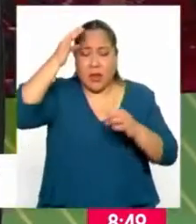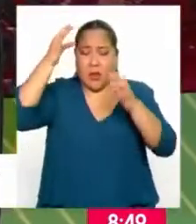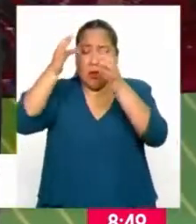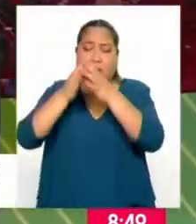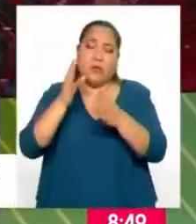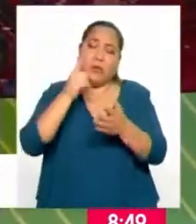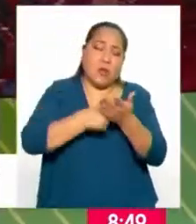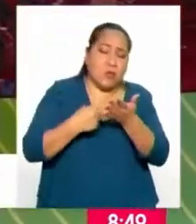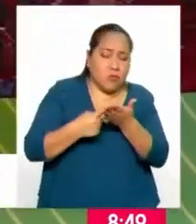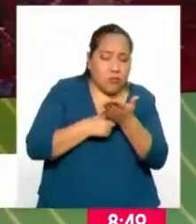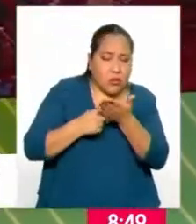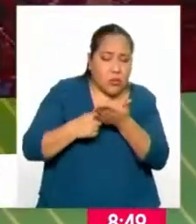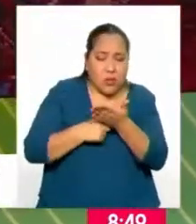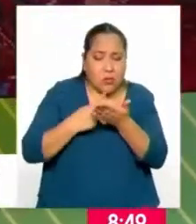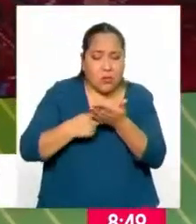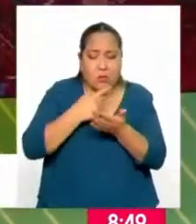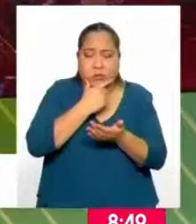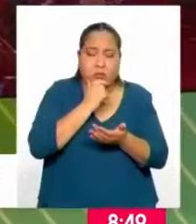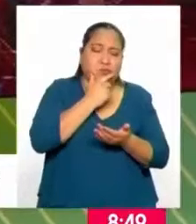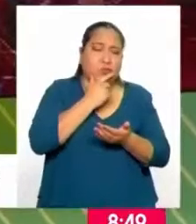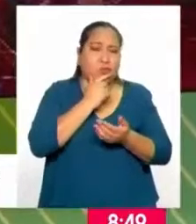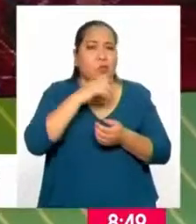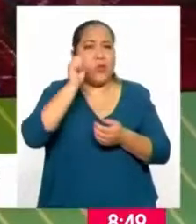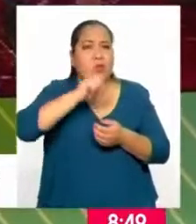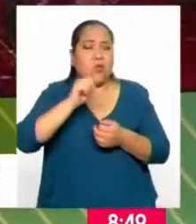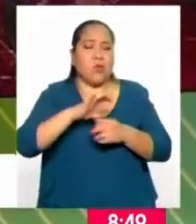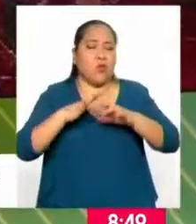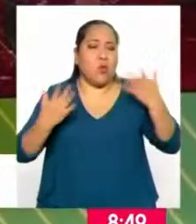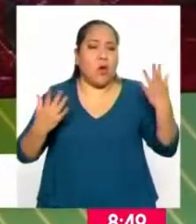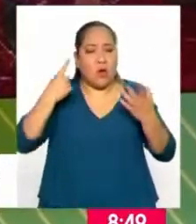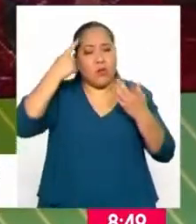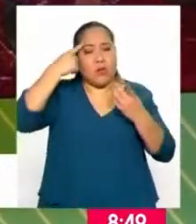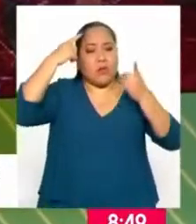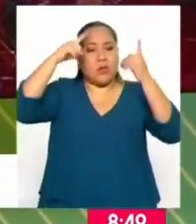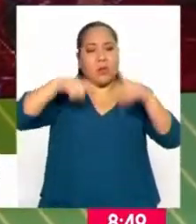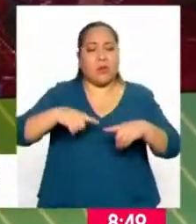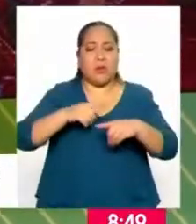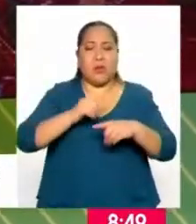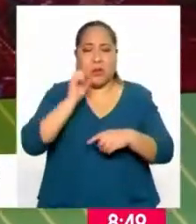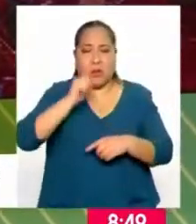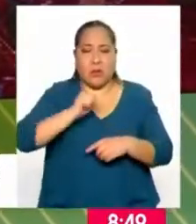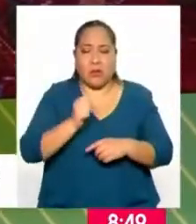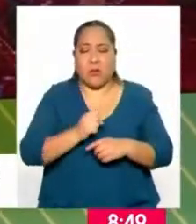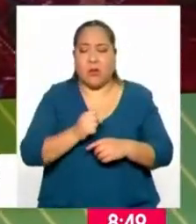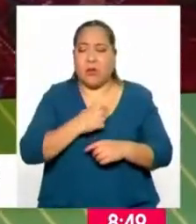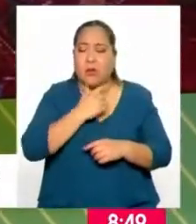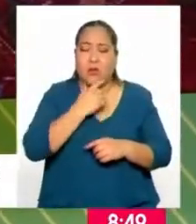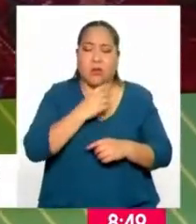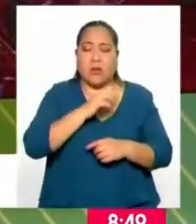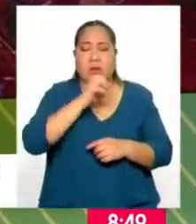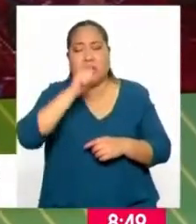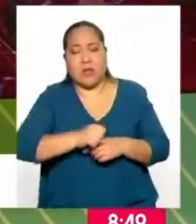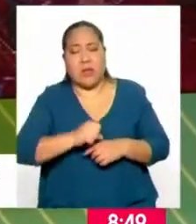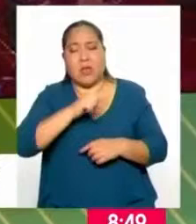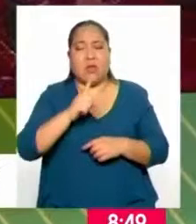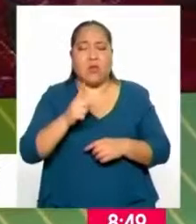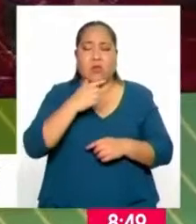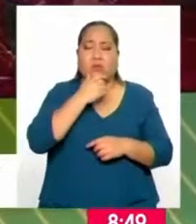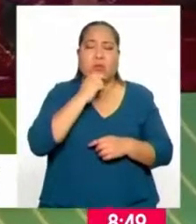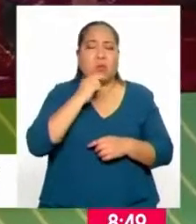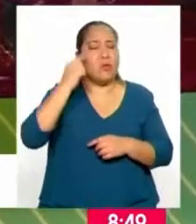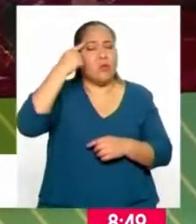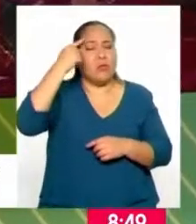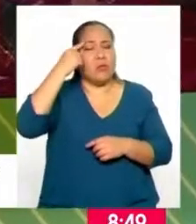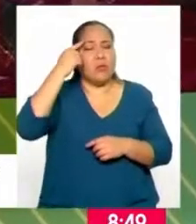por definirse, Julio, todavía no hay una determinación al respecto, se está evaluando. Lo cierto es